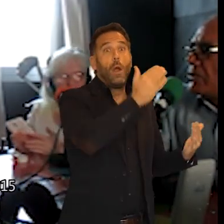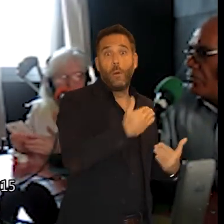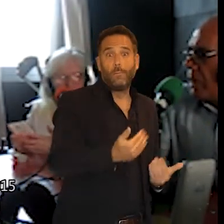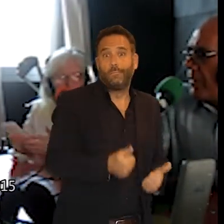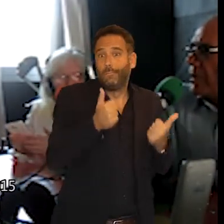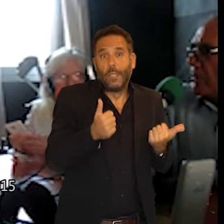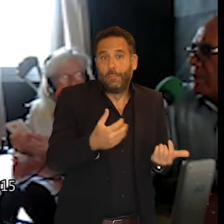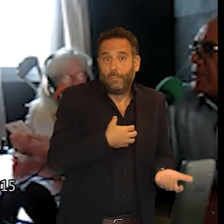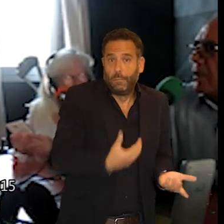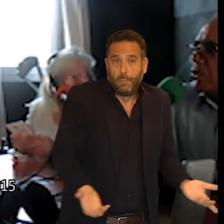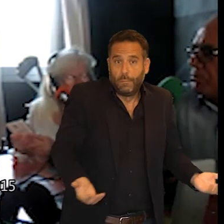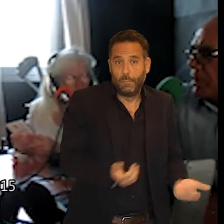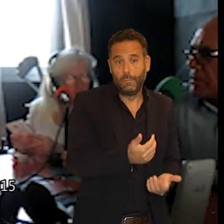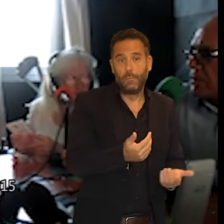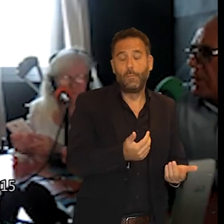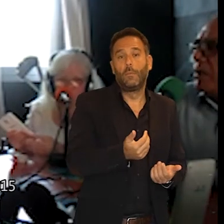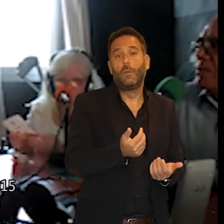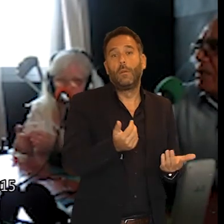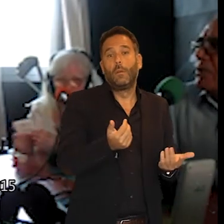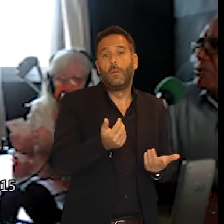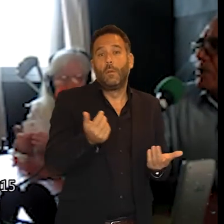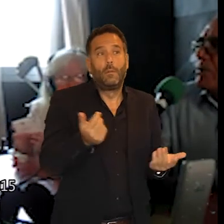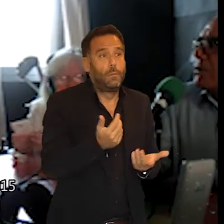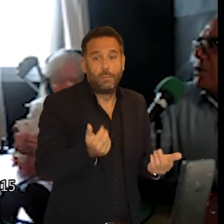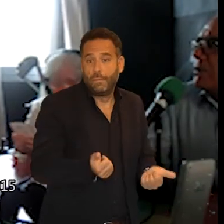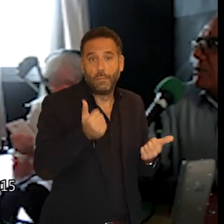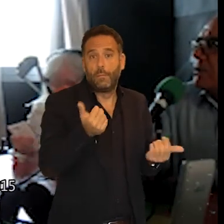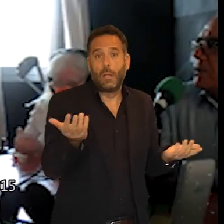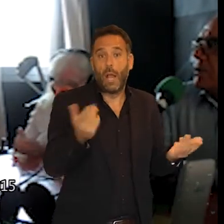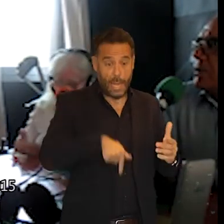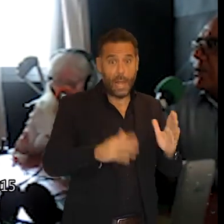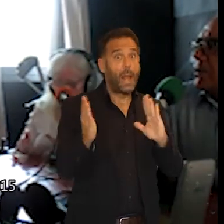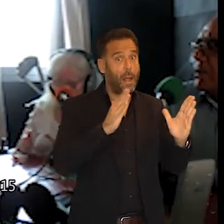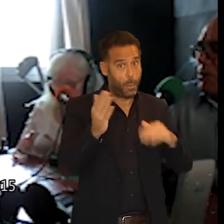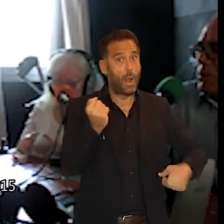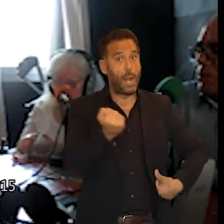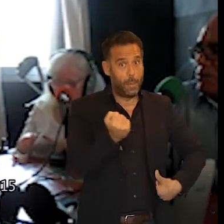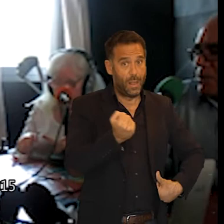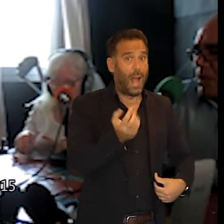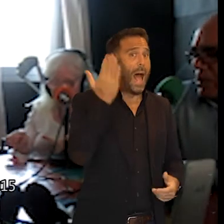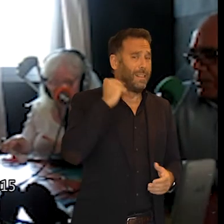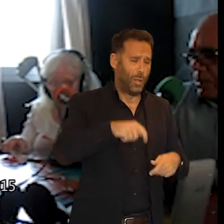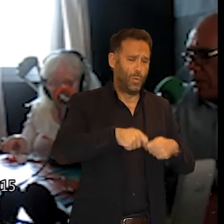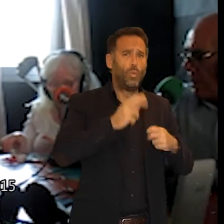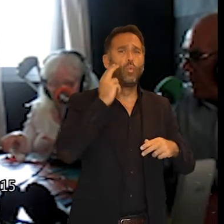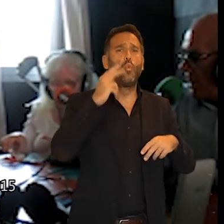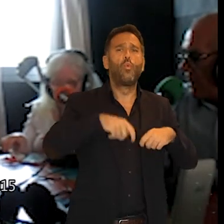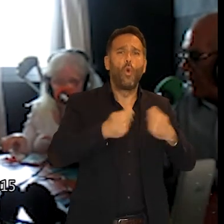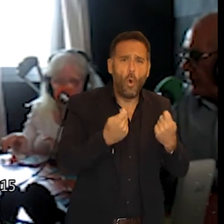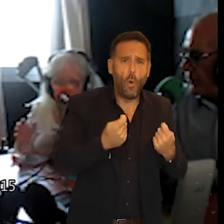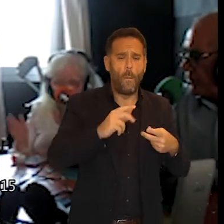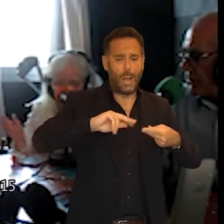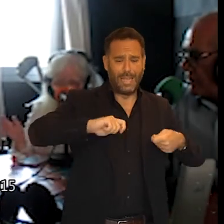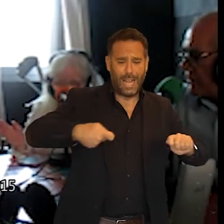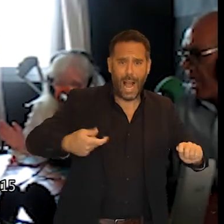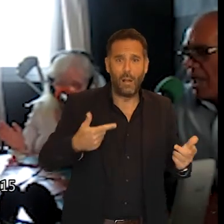como sabes que lo tienes, pues estás deseando que se duerma la familia para ir para allá. En esta fecha, yo tenía montones de turrón, montones de mantecado. Y este